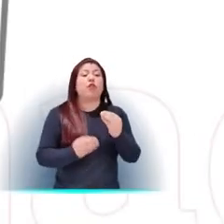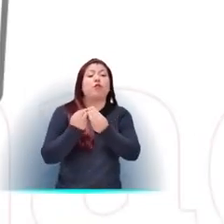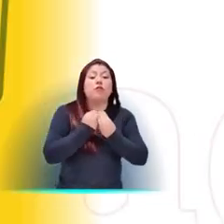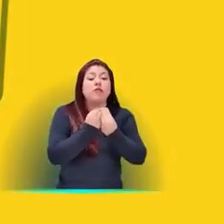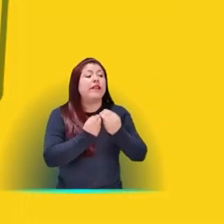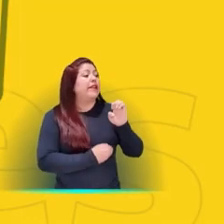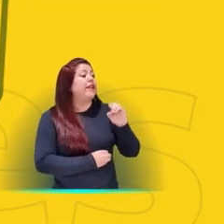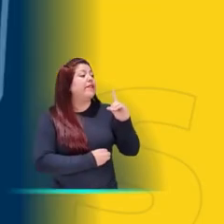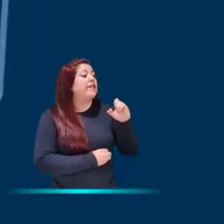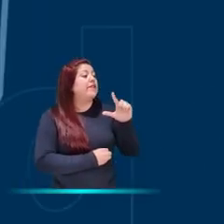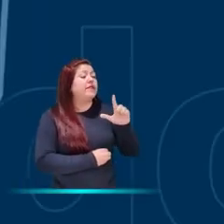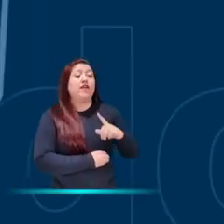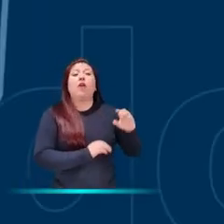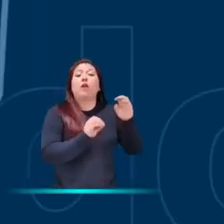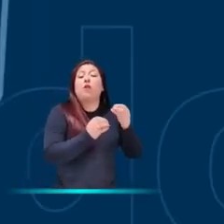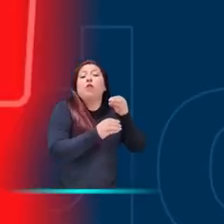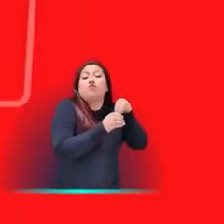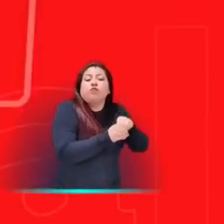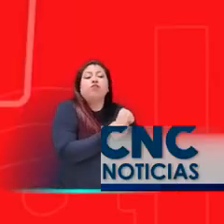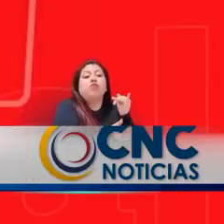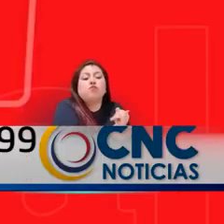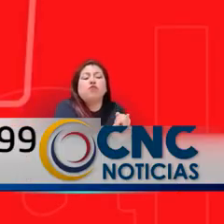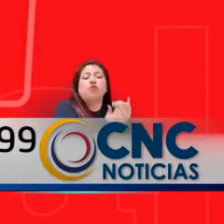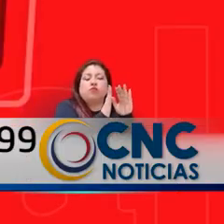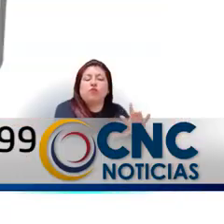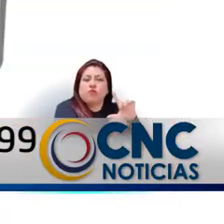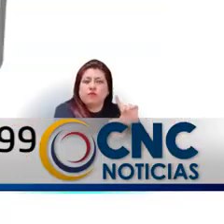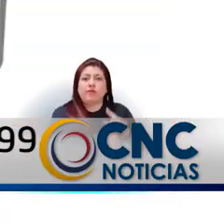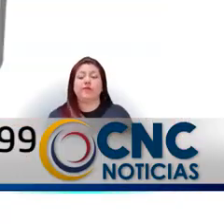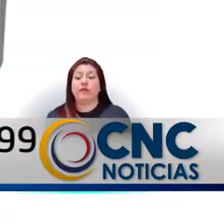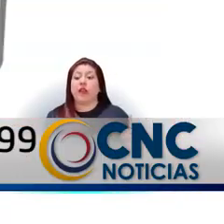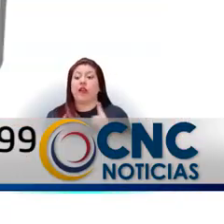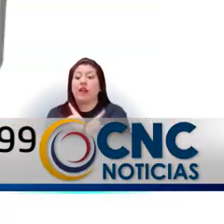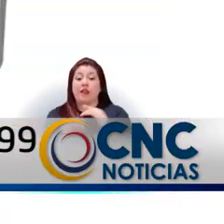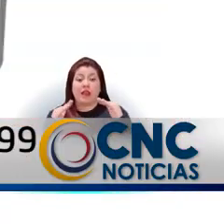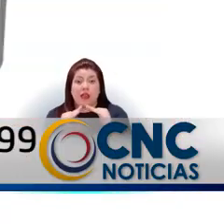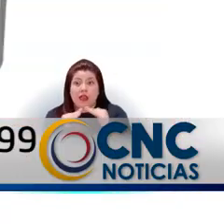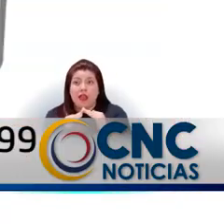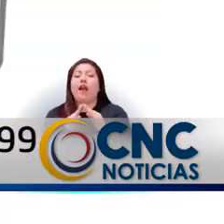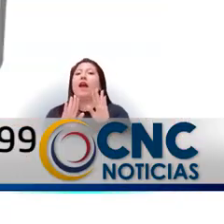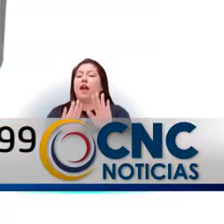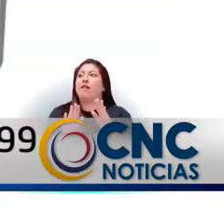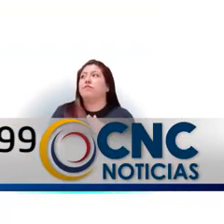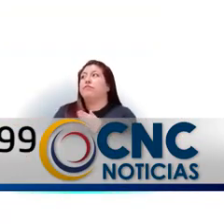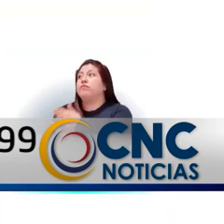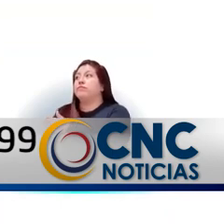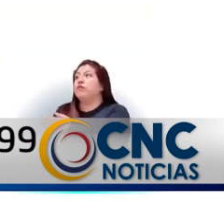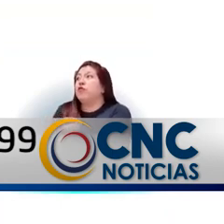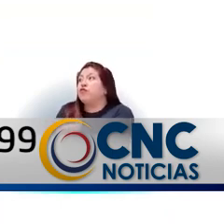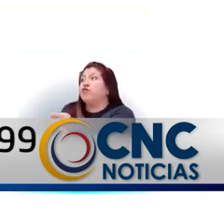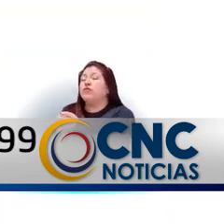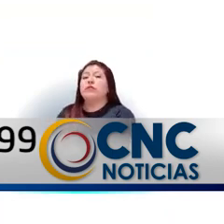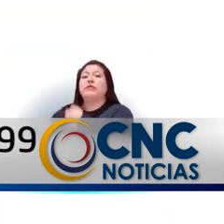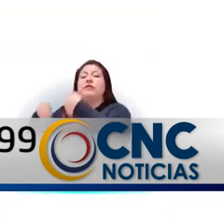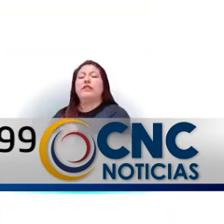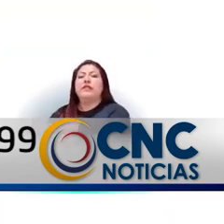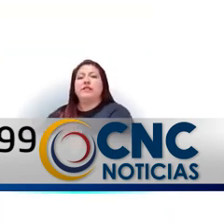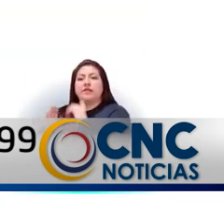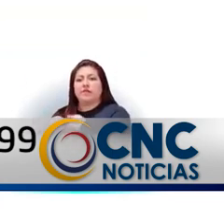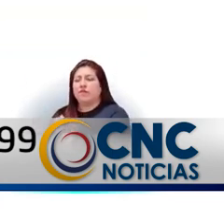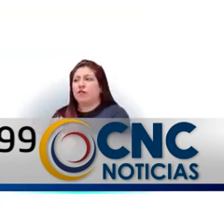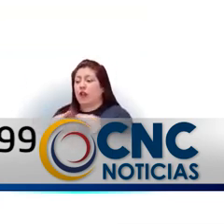de octubre del 2023 es de señalar que dentro de los puestos de votación que habilitará la registraduría para la inscripción de ciudadanos